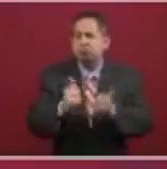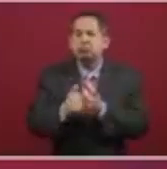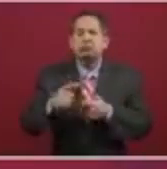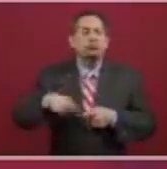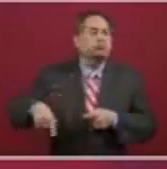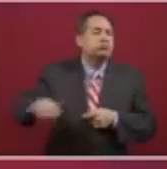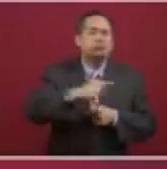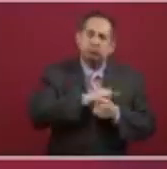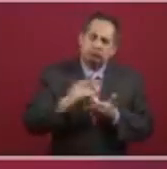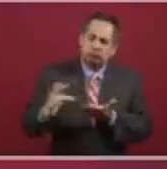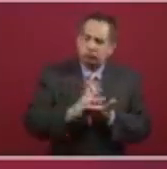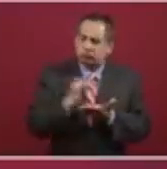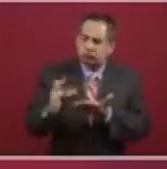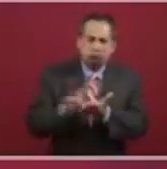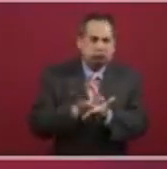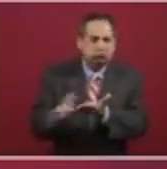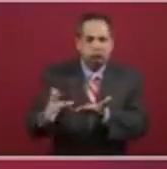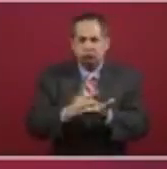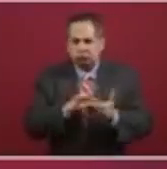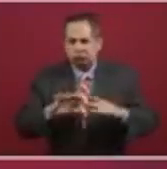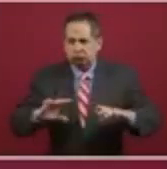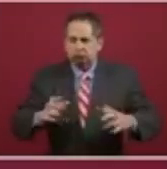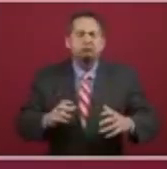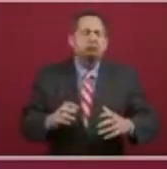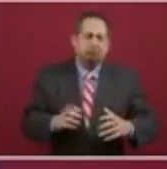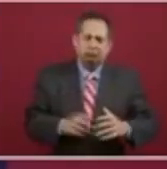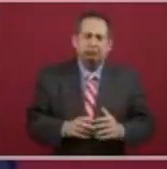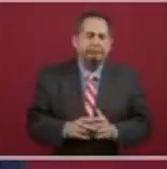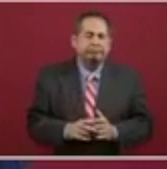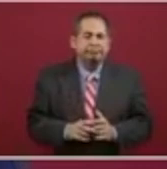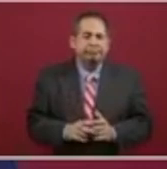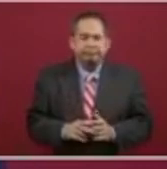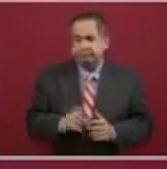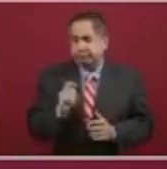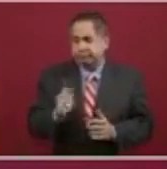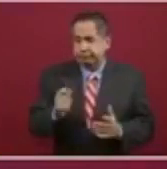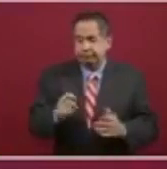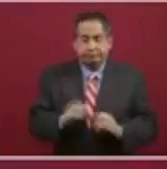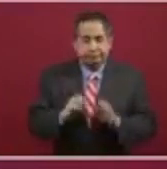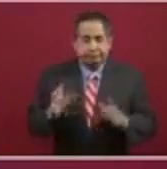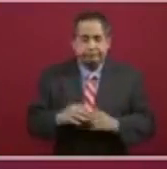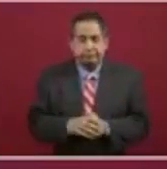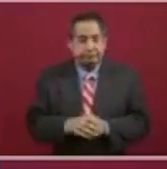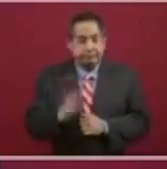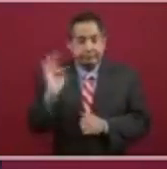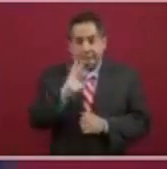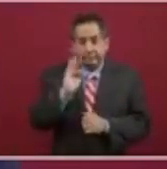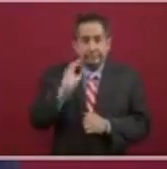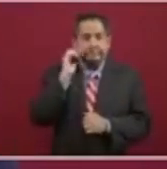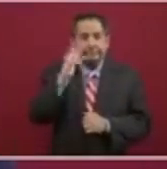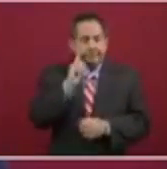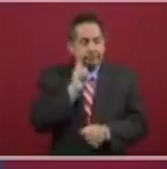todos. Que si hay una irregularidad,